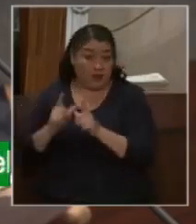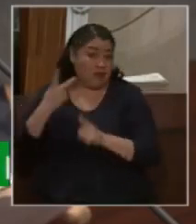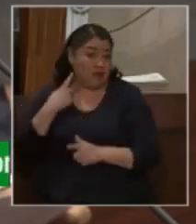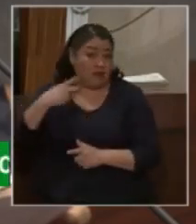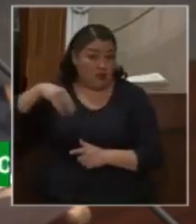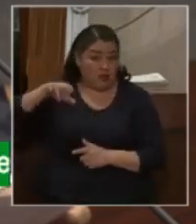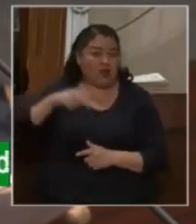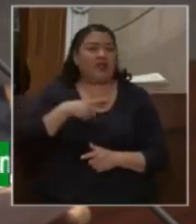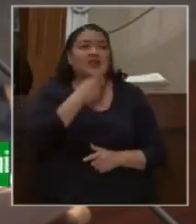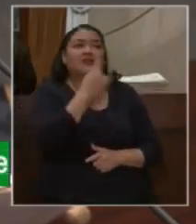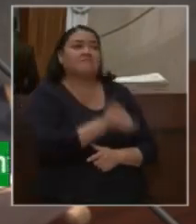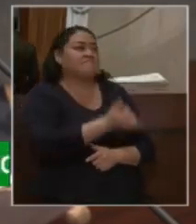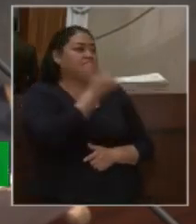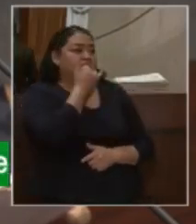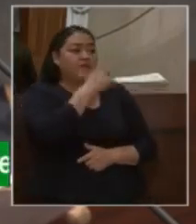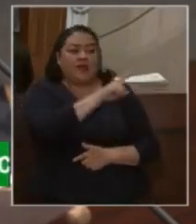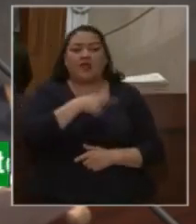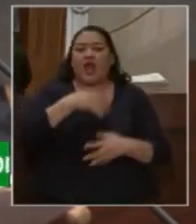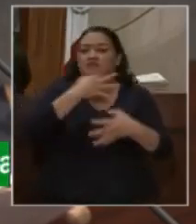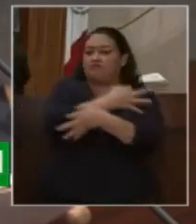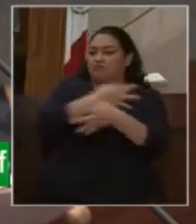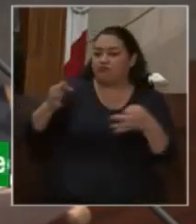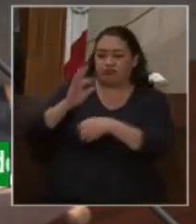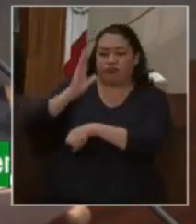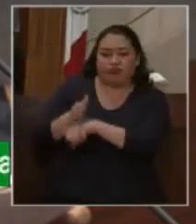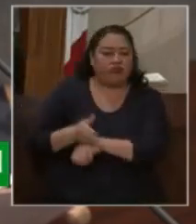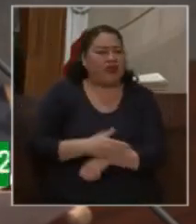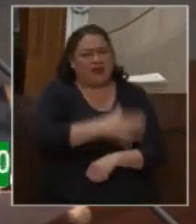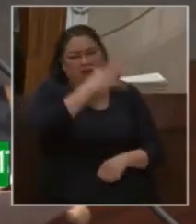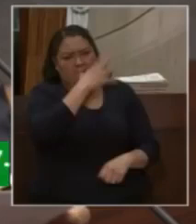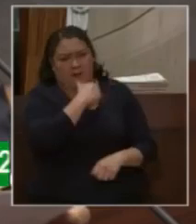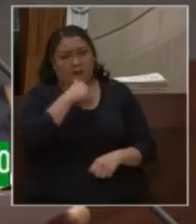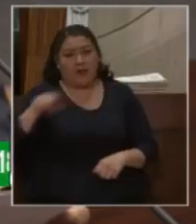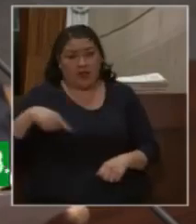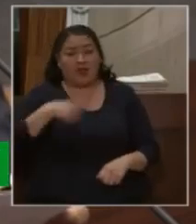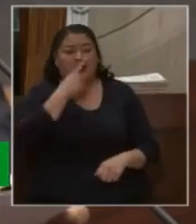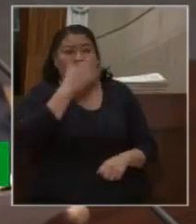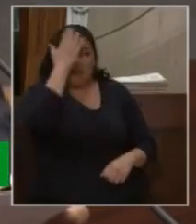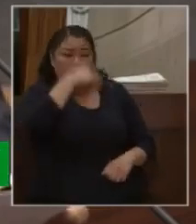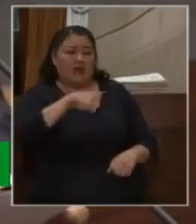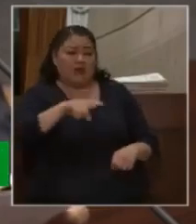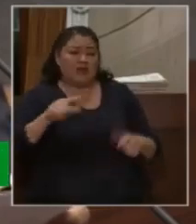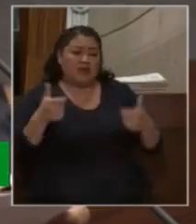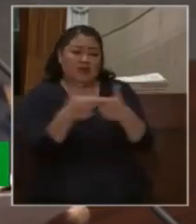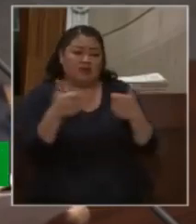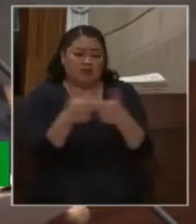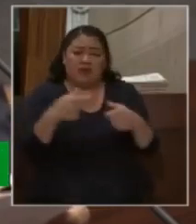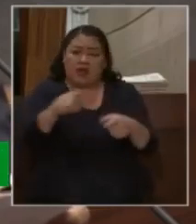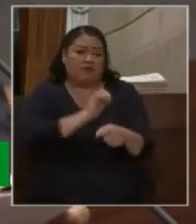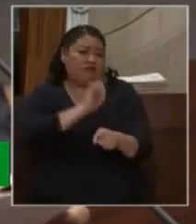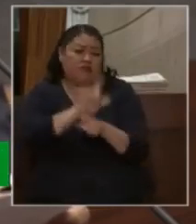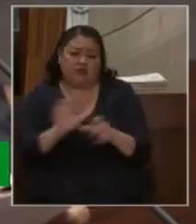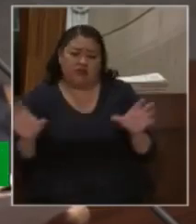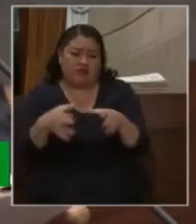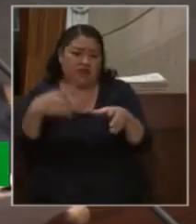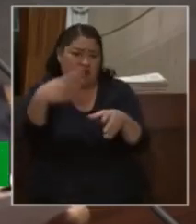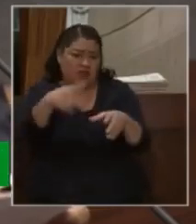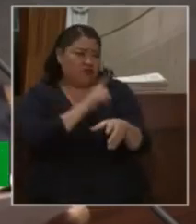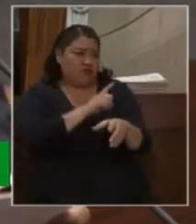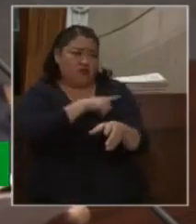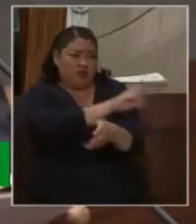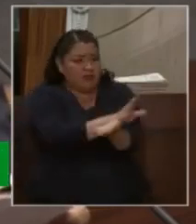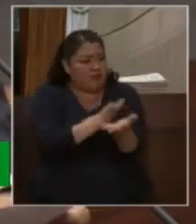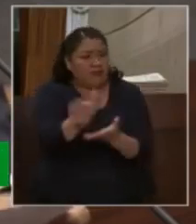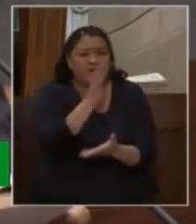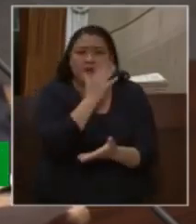resolución impugnada. Alega que el INE carece de competencia para fiscalizar un fideicomiso de naturaleza privada y para ampliar la litis sobre hechos